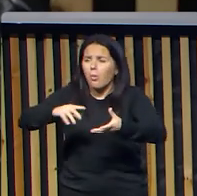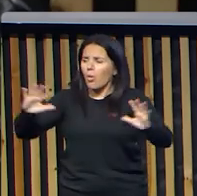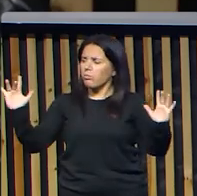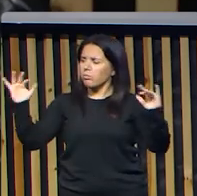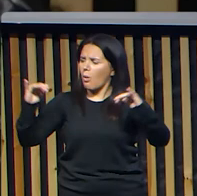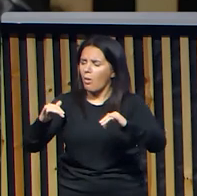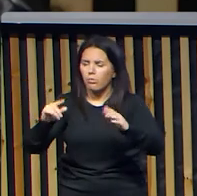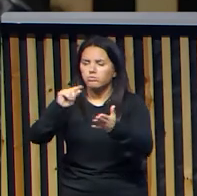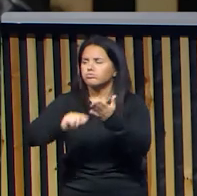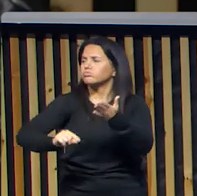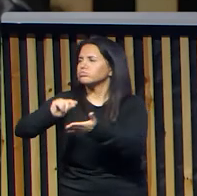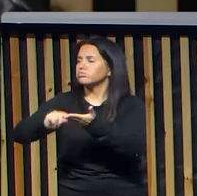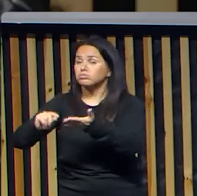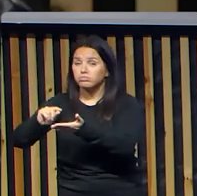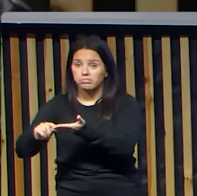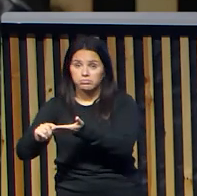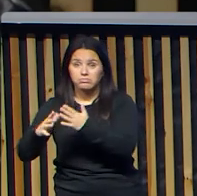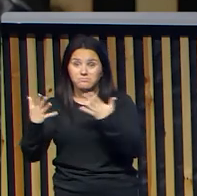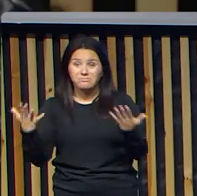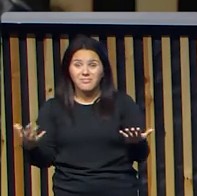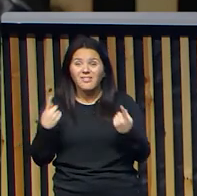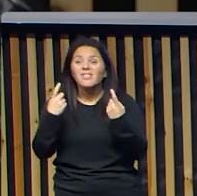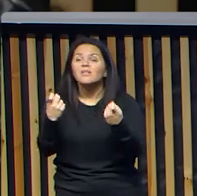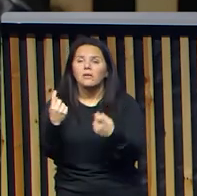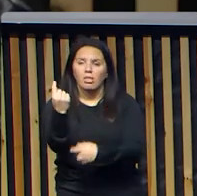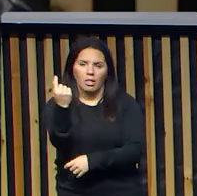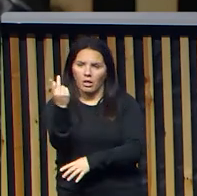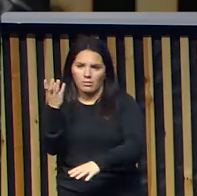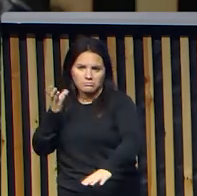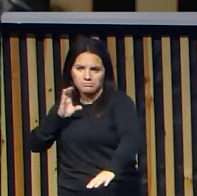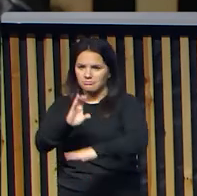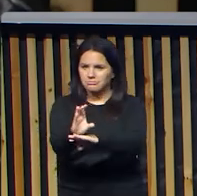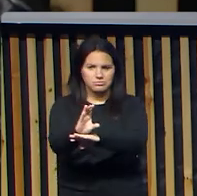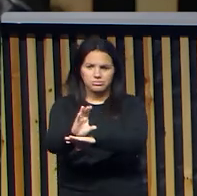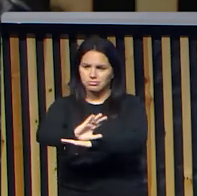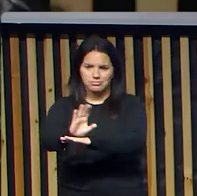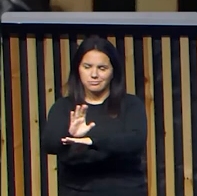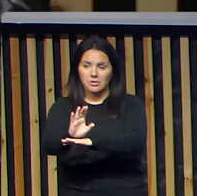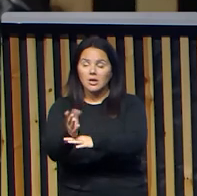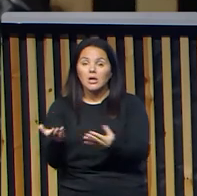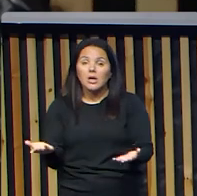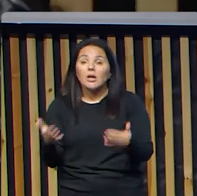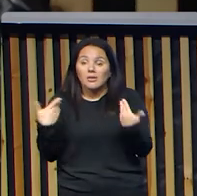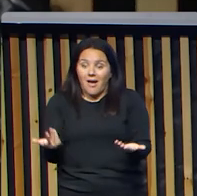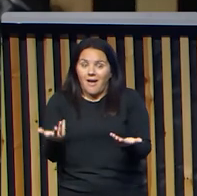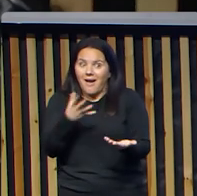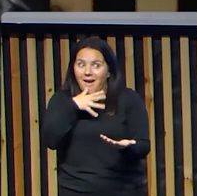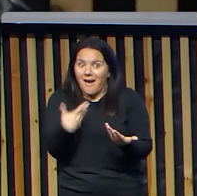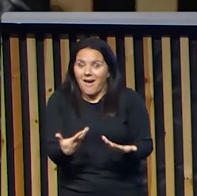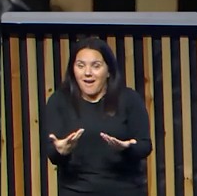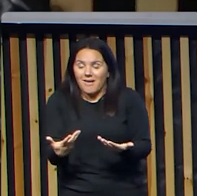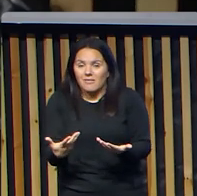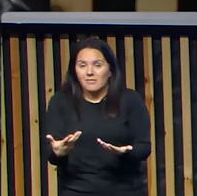entonces ahora en parte por el hecho como comentaba esta mañana de que en